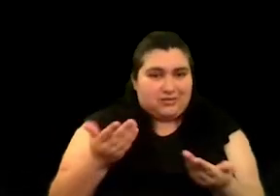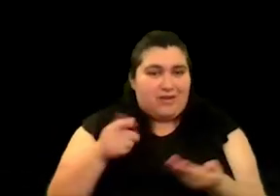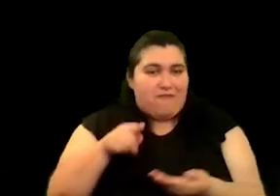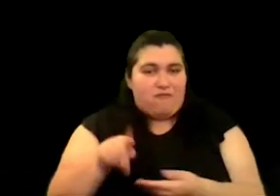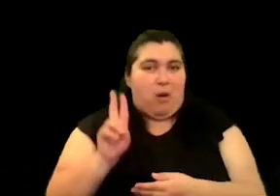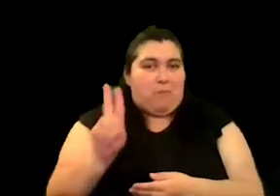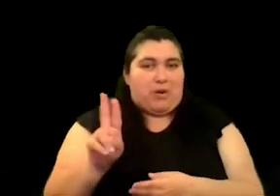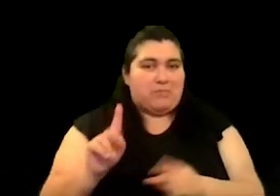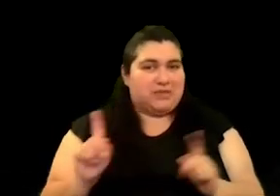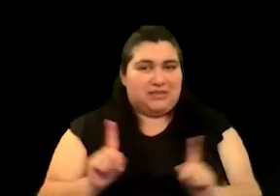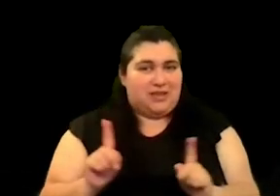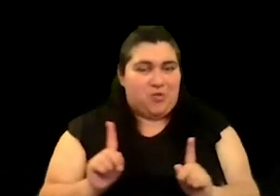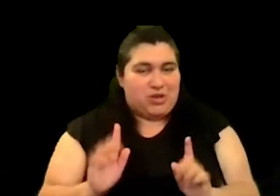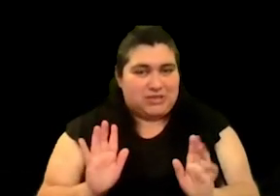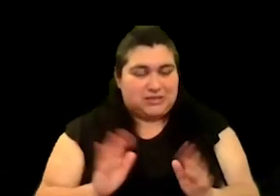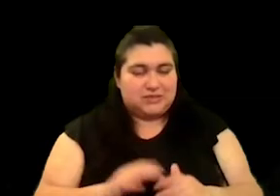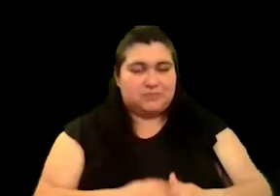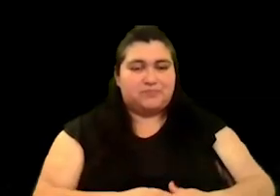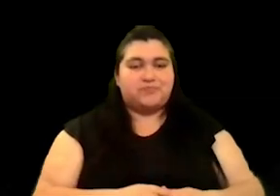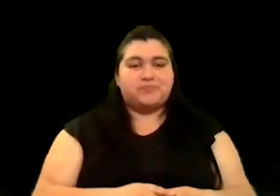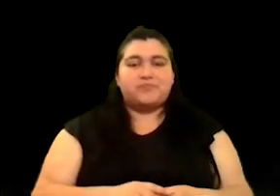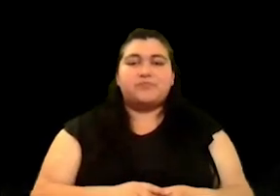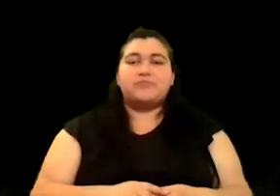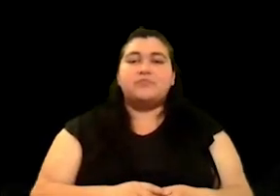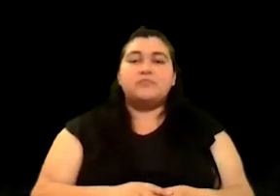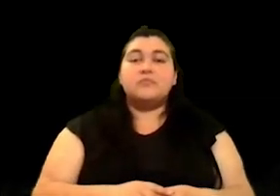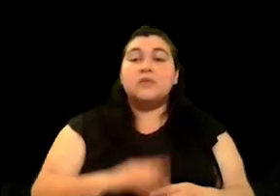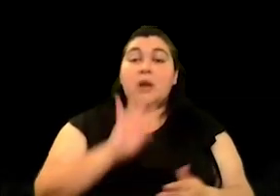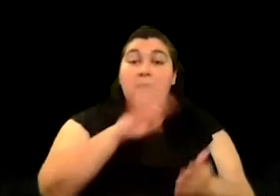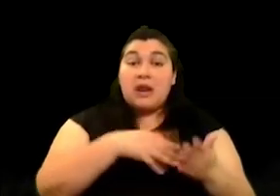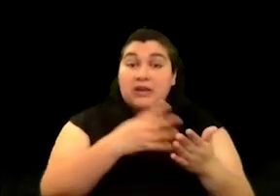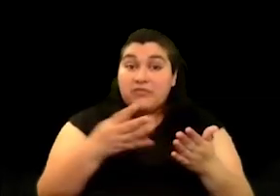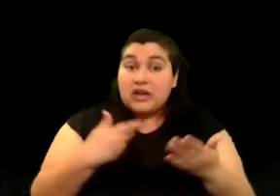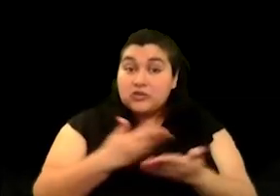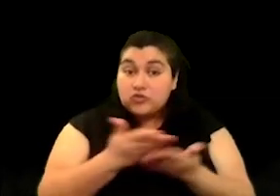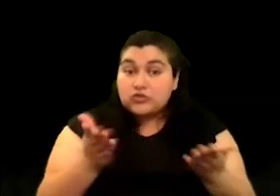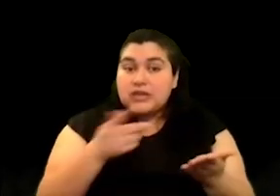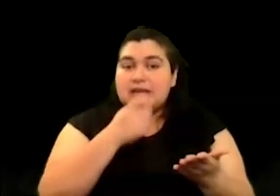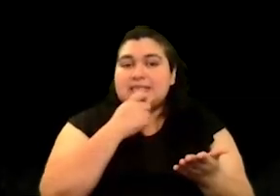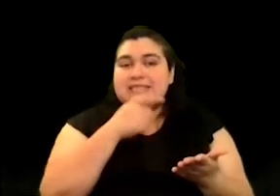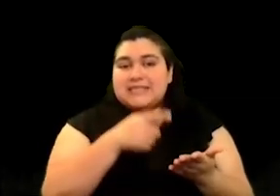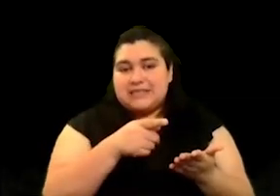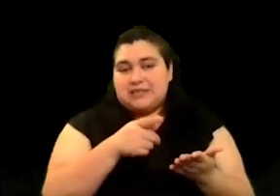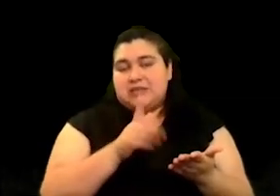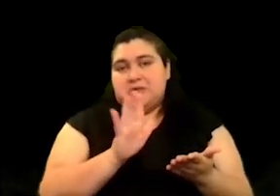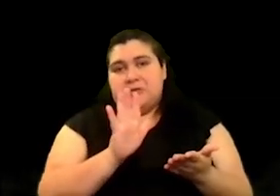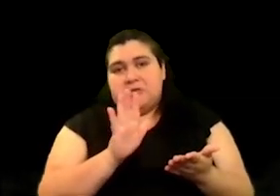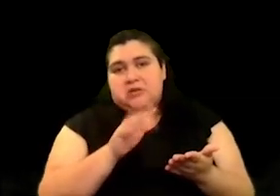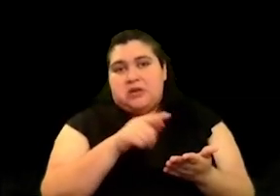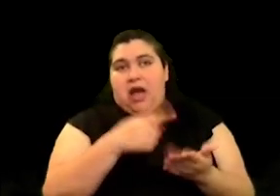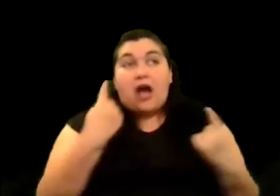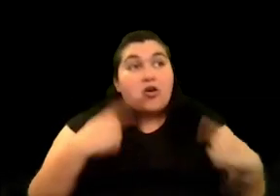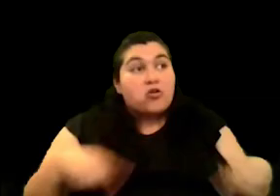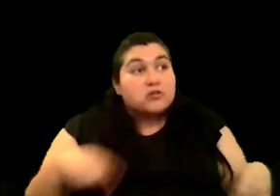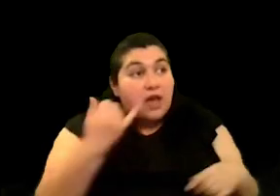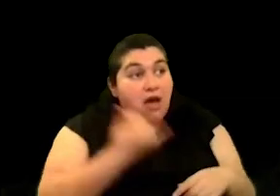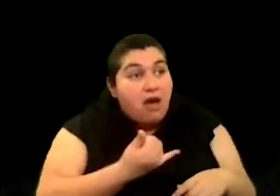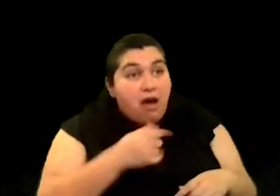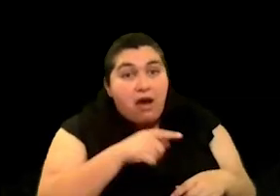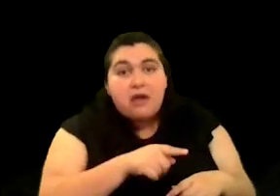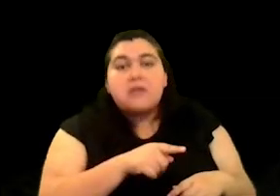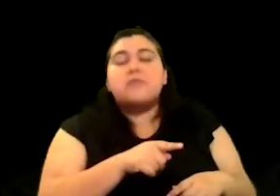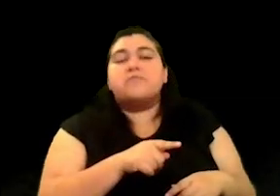No permitida. Si la sociedad foránea y las sociedades tuvieran sustancias, es una elusión